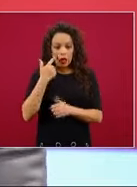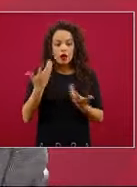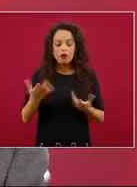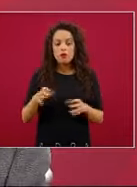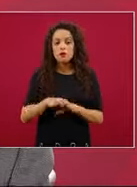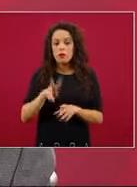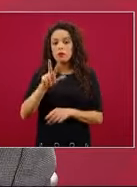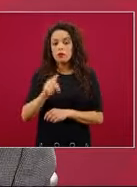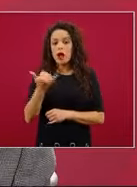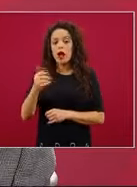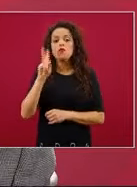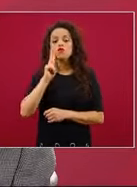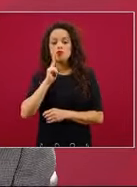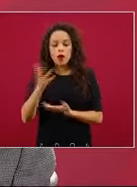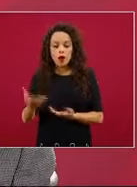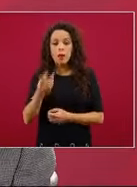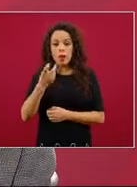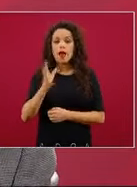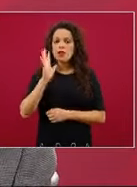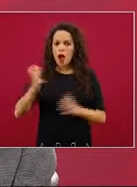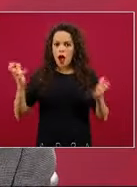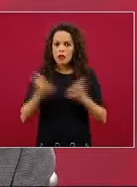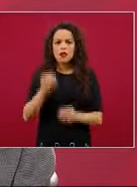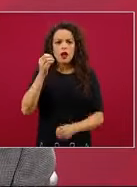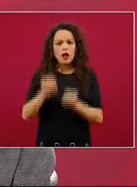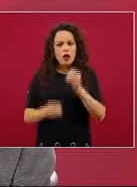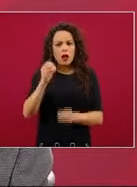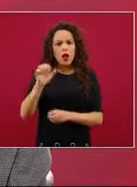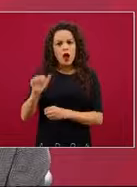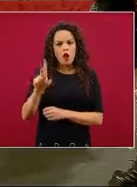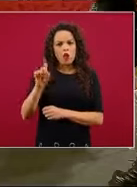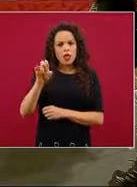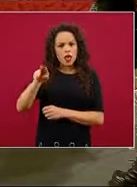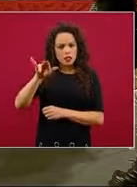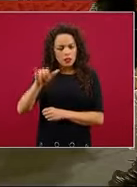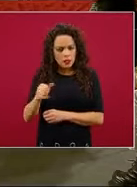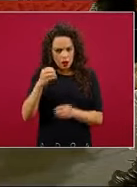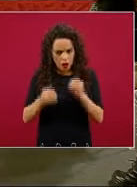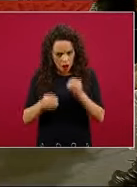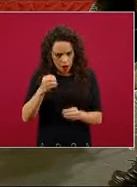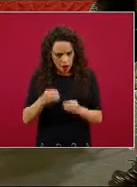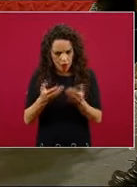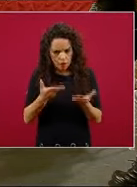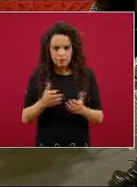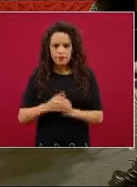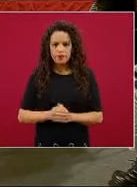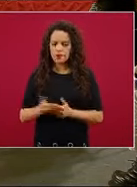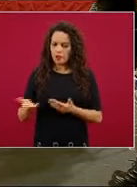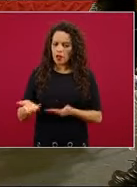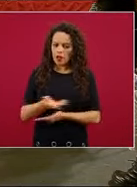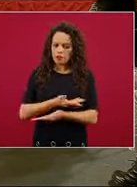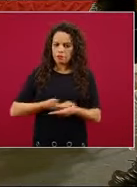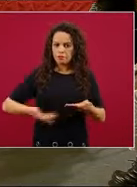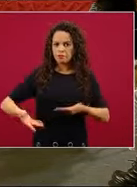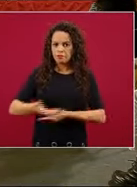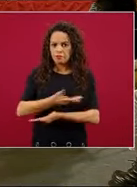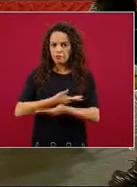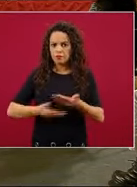se procedieron a hacer audiencias, se respetó el derecho de audiencia, hubo un intercambio con las